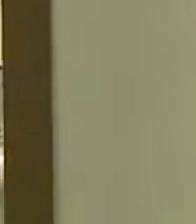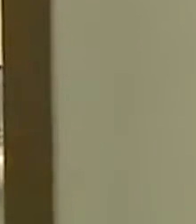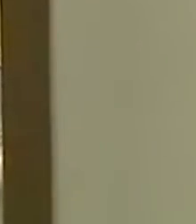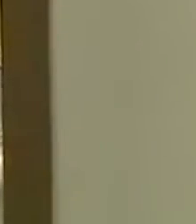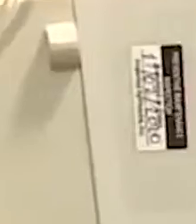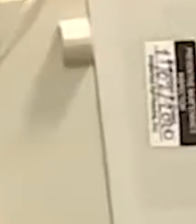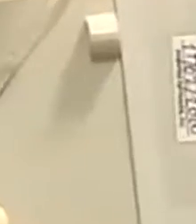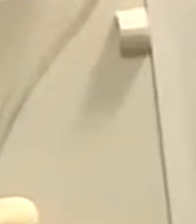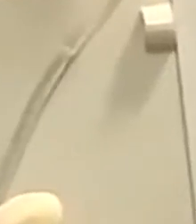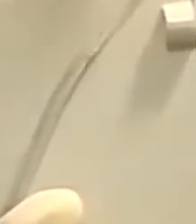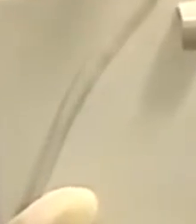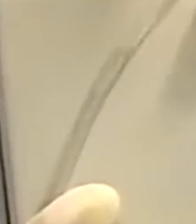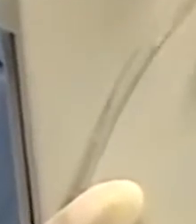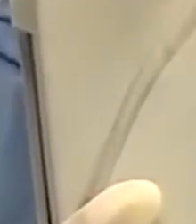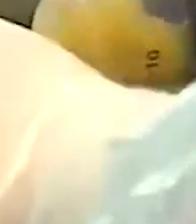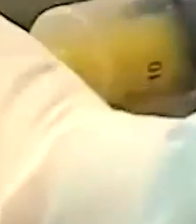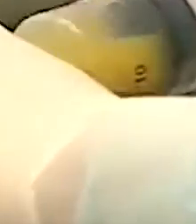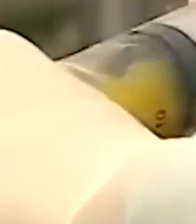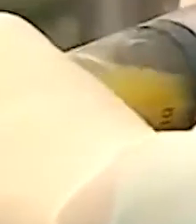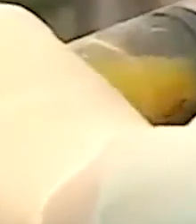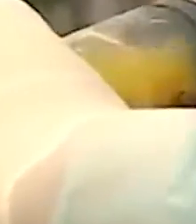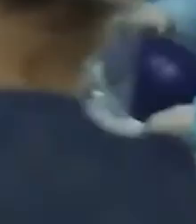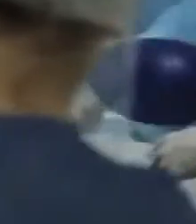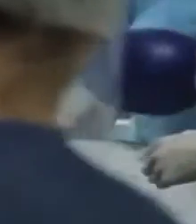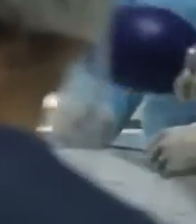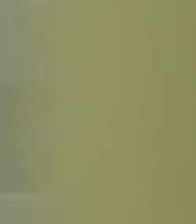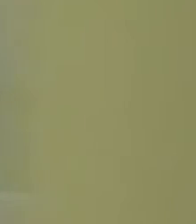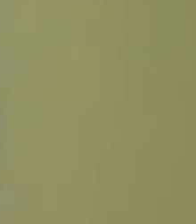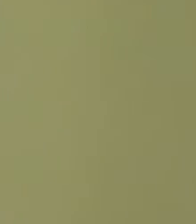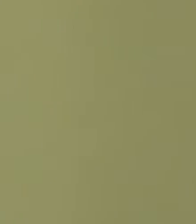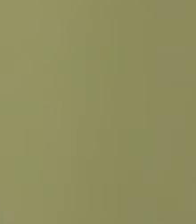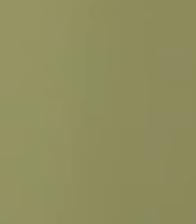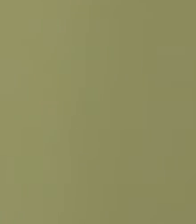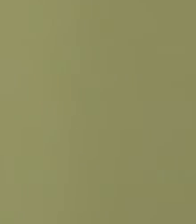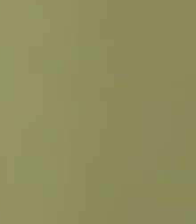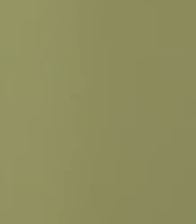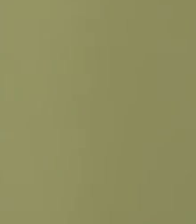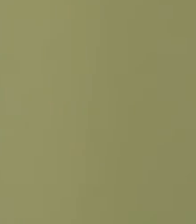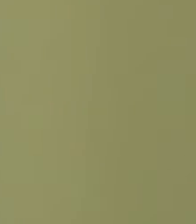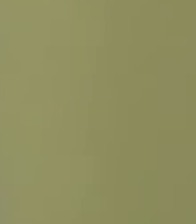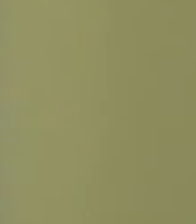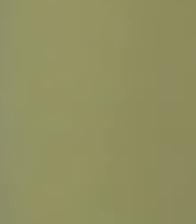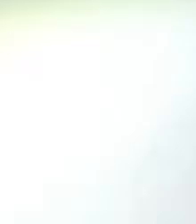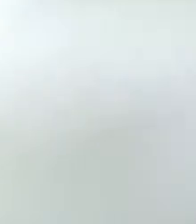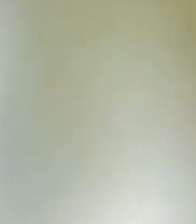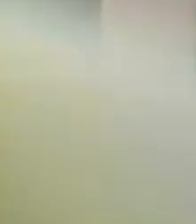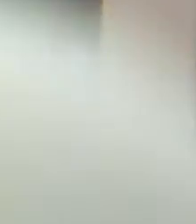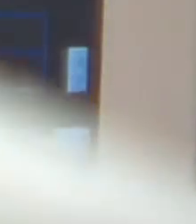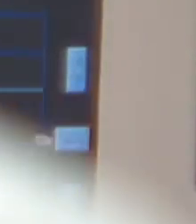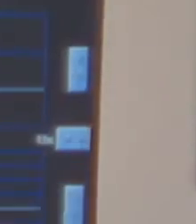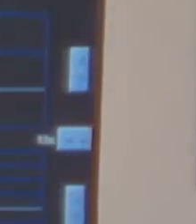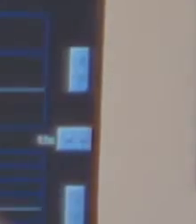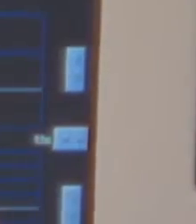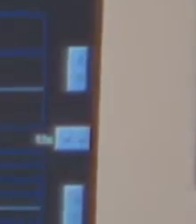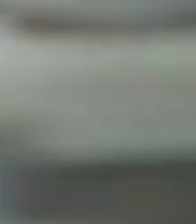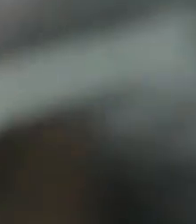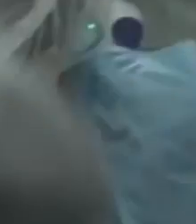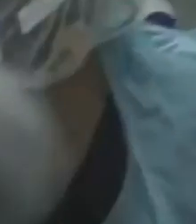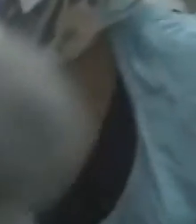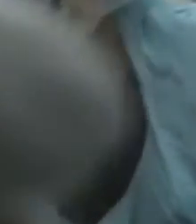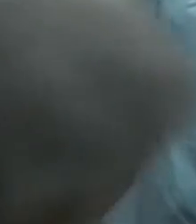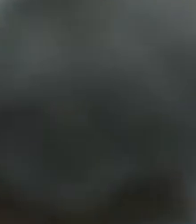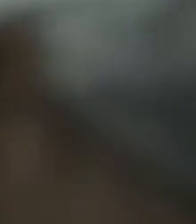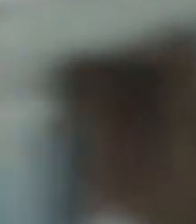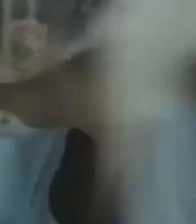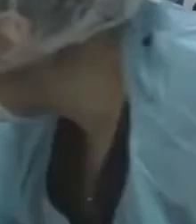343 las personas que se han recuperado así también se comunicó que 6 mil 51 personas